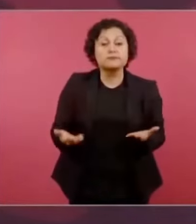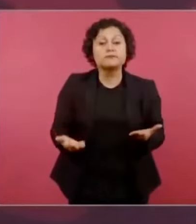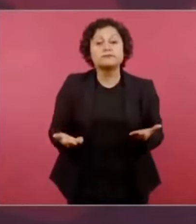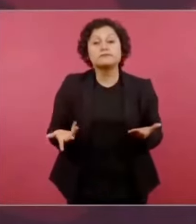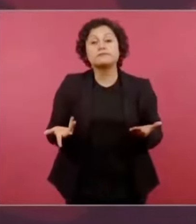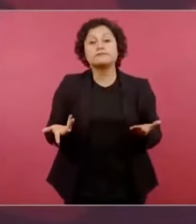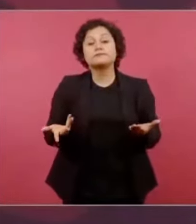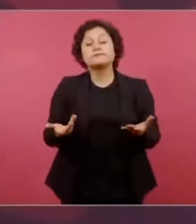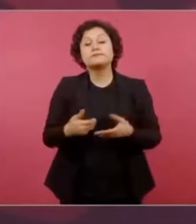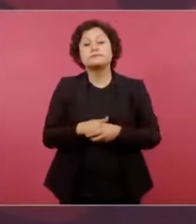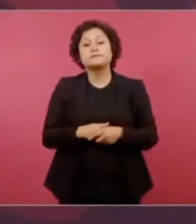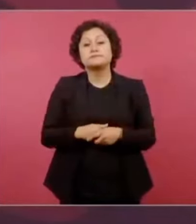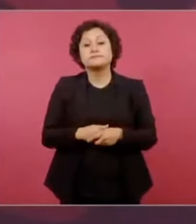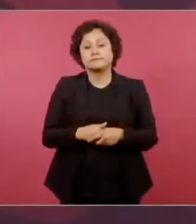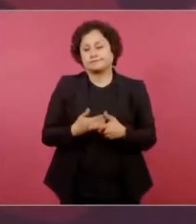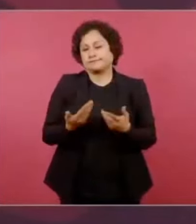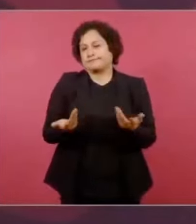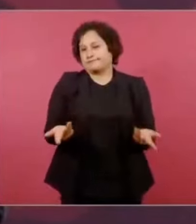Entonces,